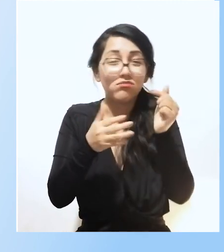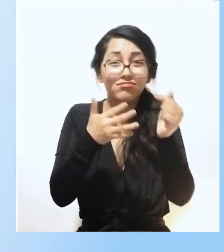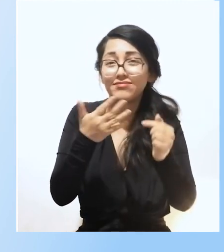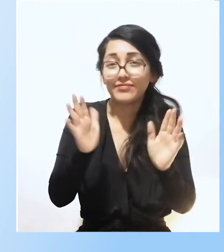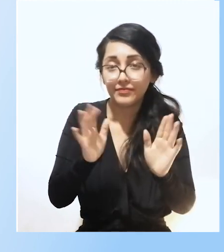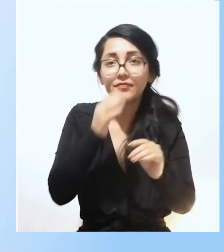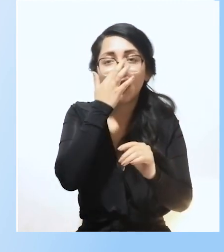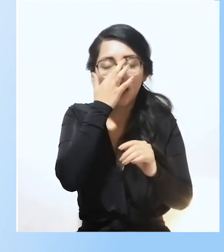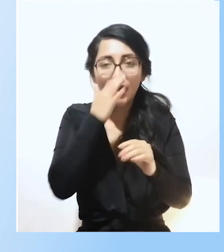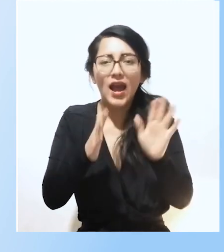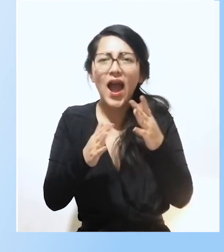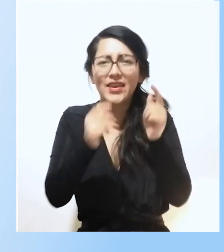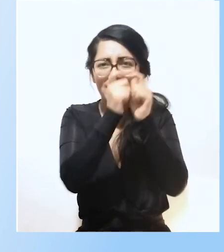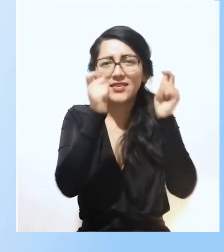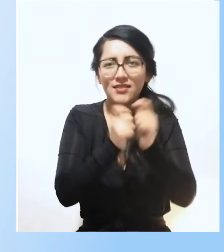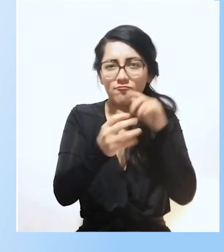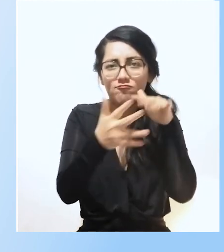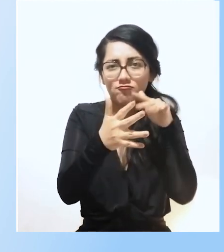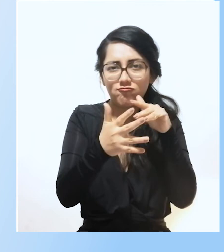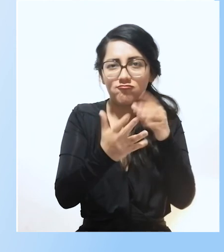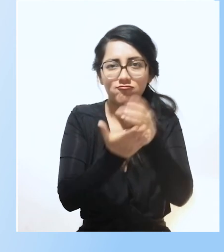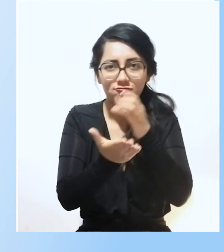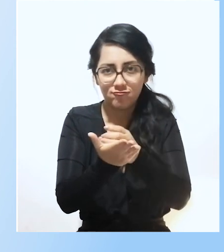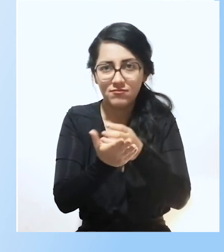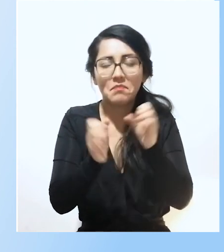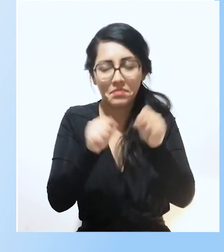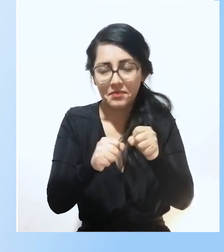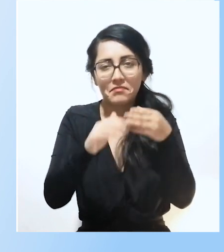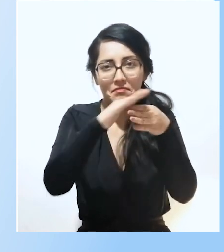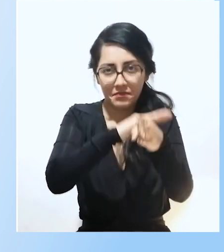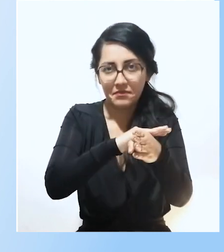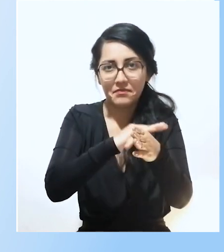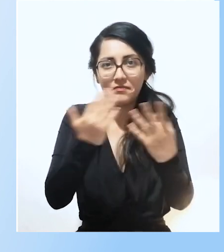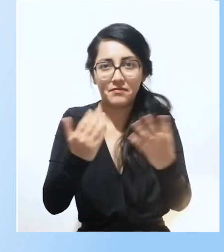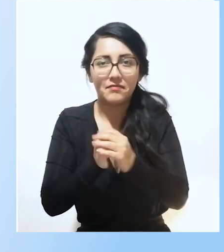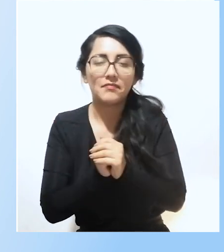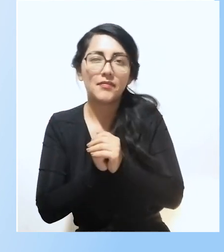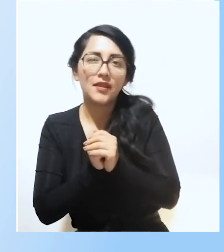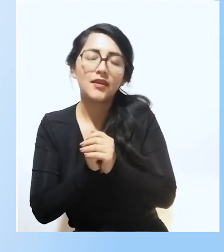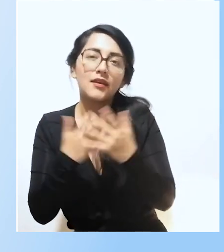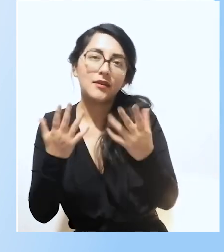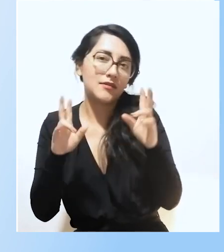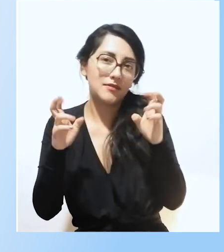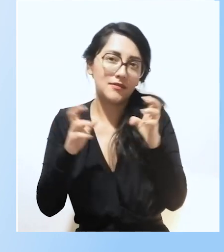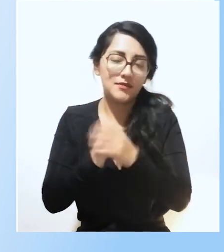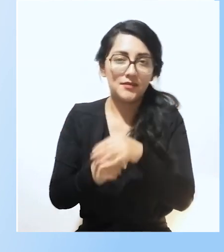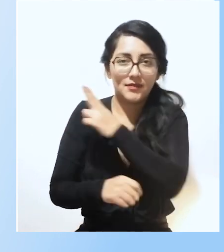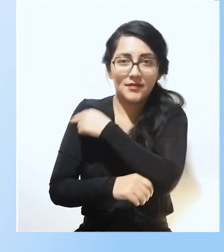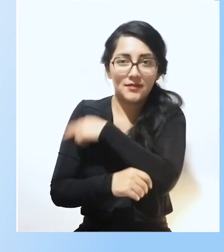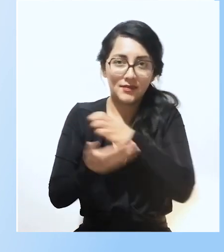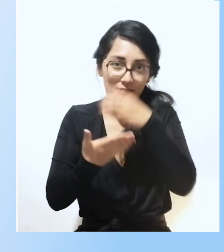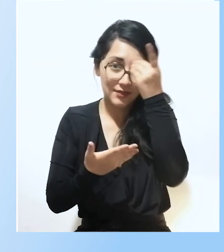hay muchos títulos que pueden ser ya específicos de cara al ámbito que nos ocupa.